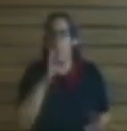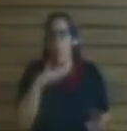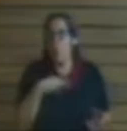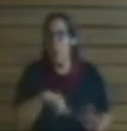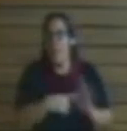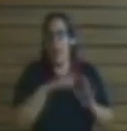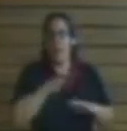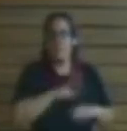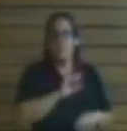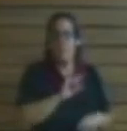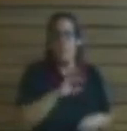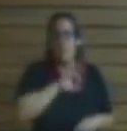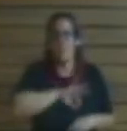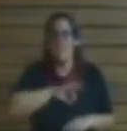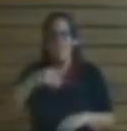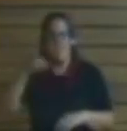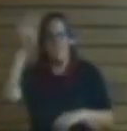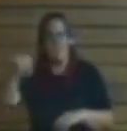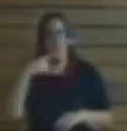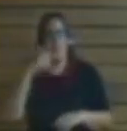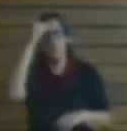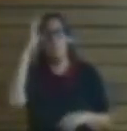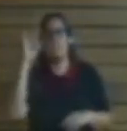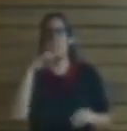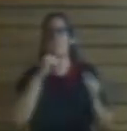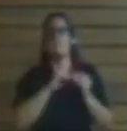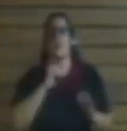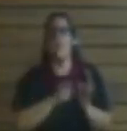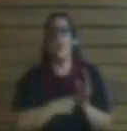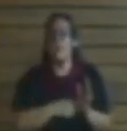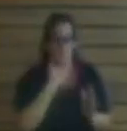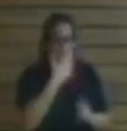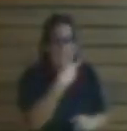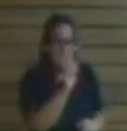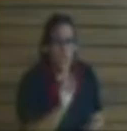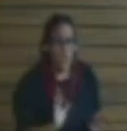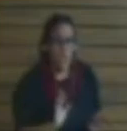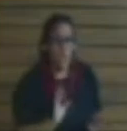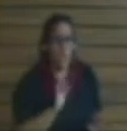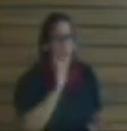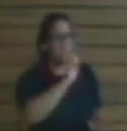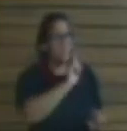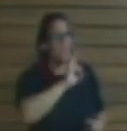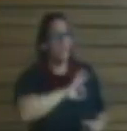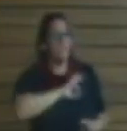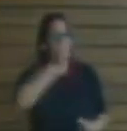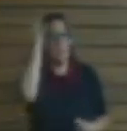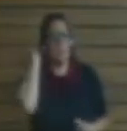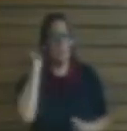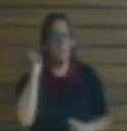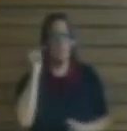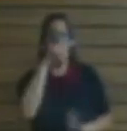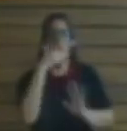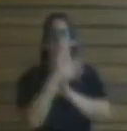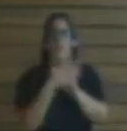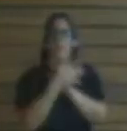Y seguro que el señor Puigdemont pensará que era legal. Pero no, no, no, señora Barcos, no. Habla